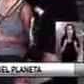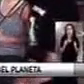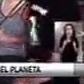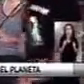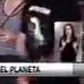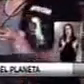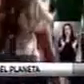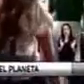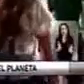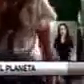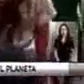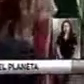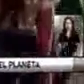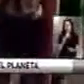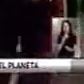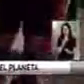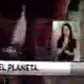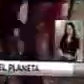arriba.